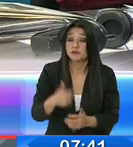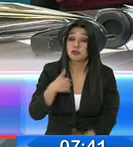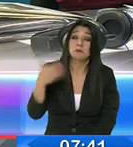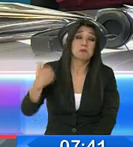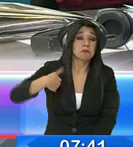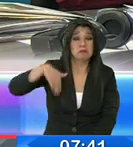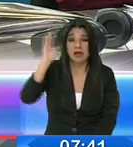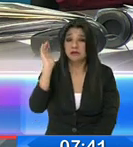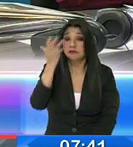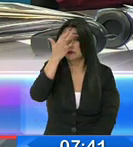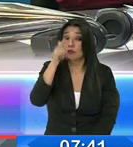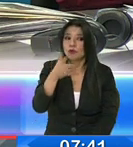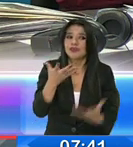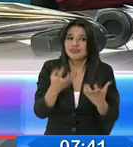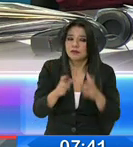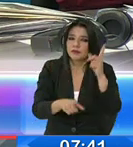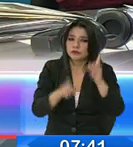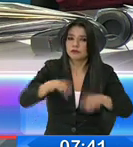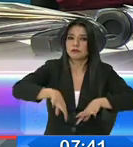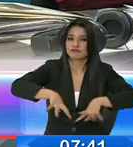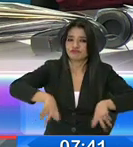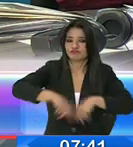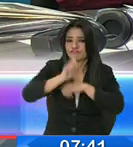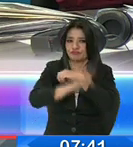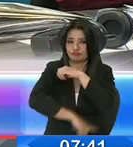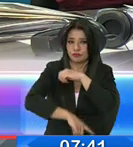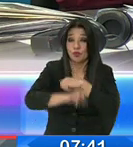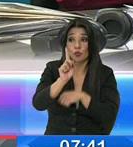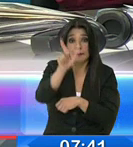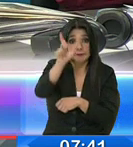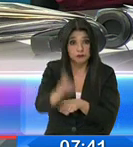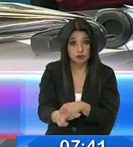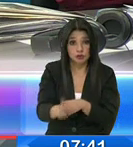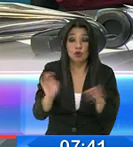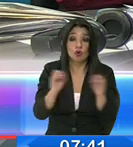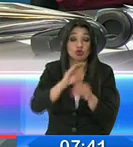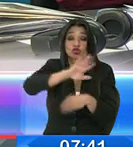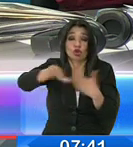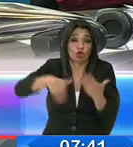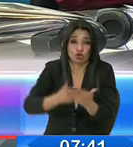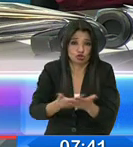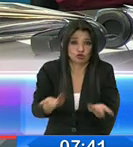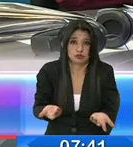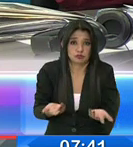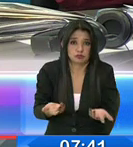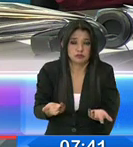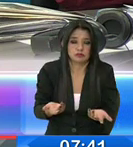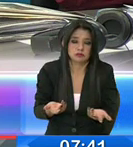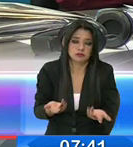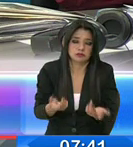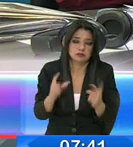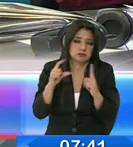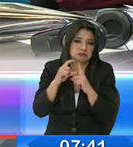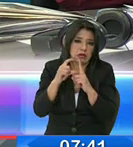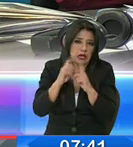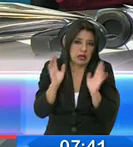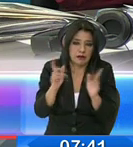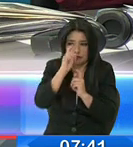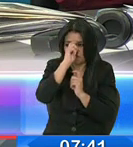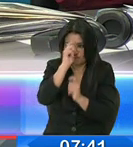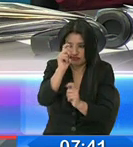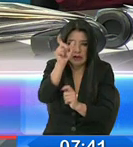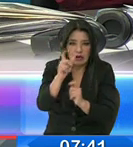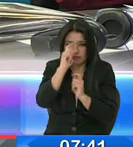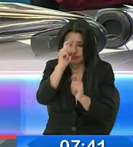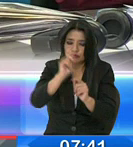si es que todos estos caballeros o algunos de estos caballeros utilizando la palabra caballero como un genérico y no porque ellos lo sean